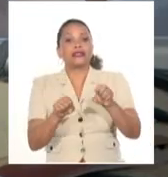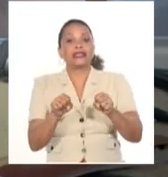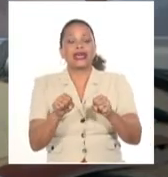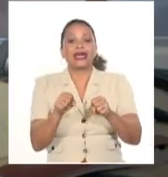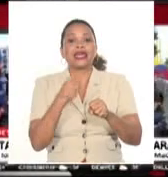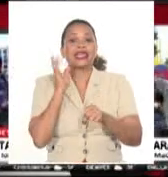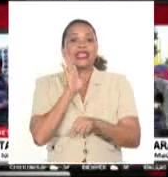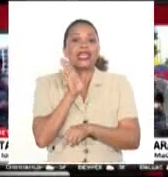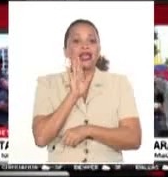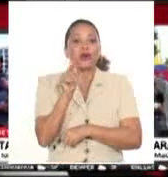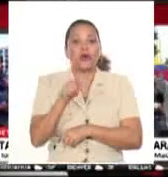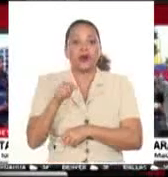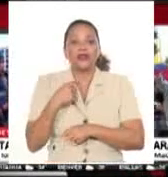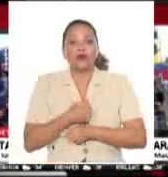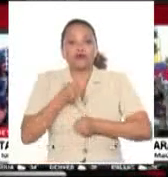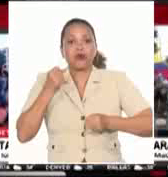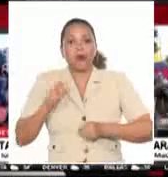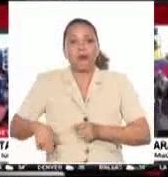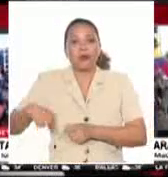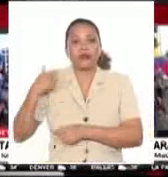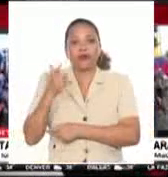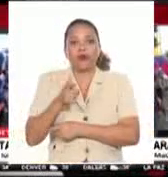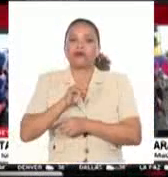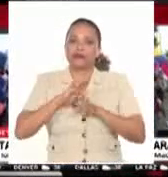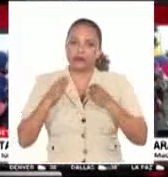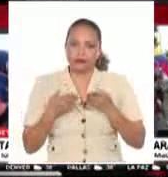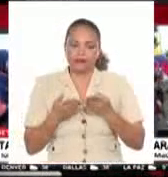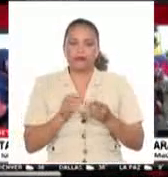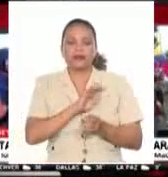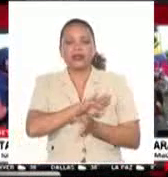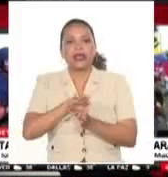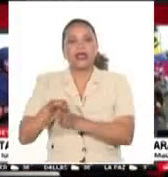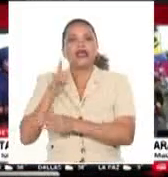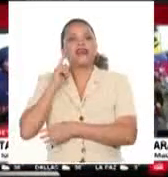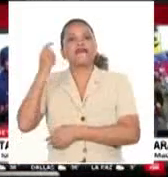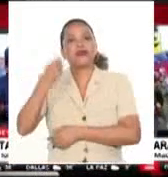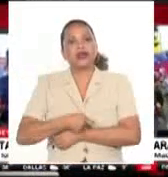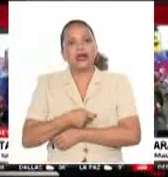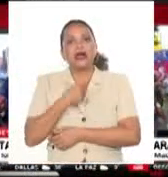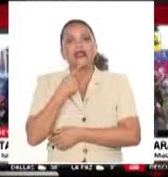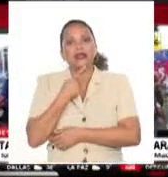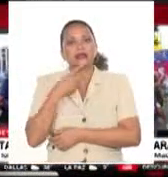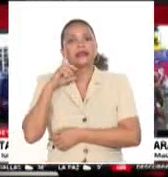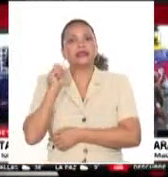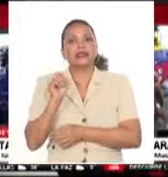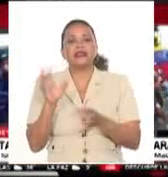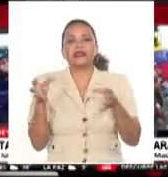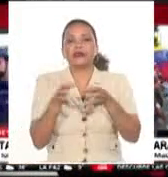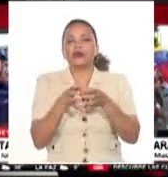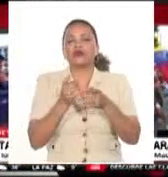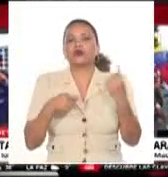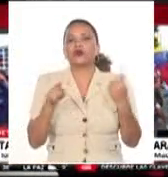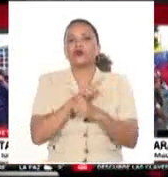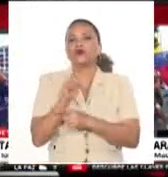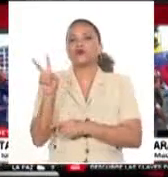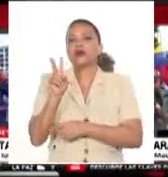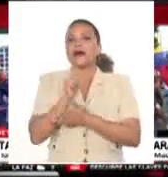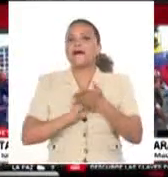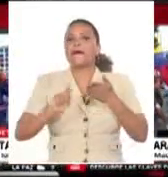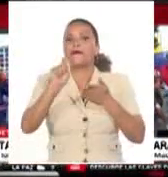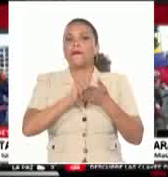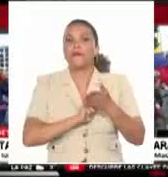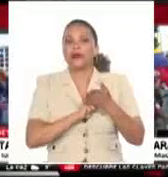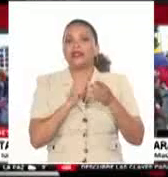delincuentes armados. En conversaciones, el fiscal general de la República propone entender la orquestación contra Venezuela como un plan a 3